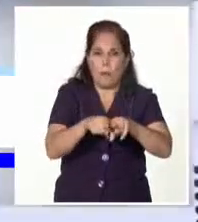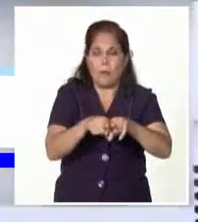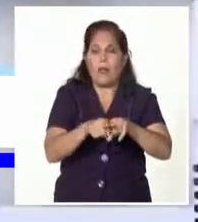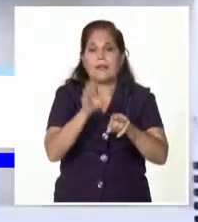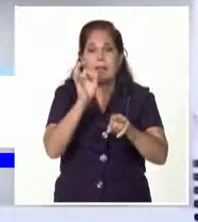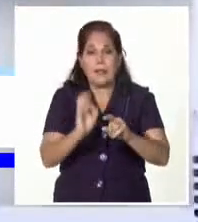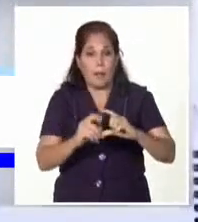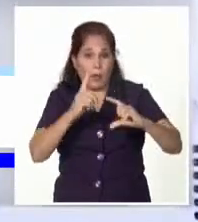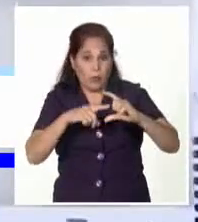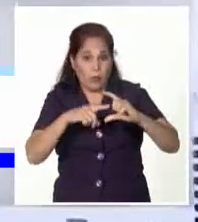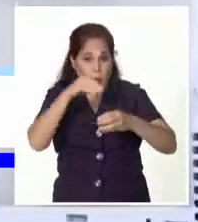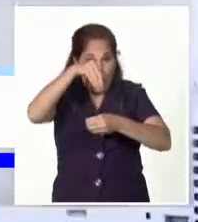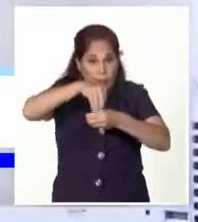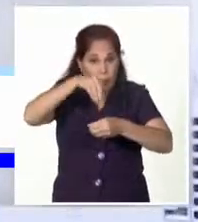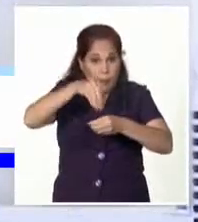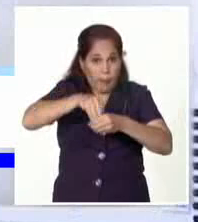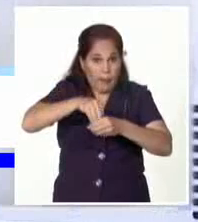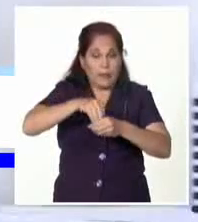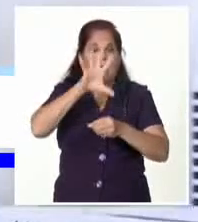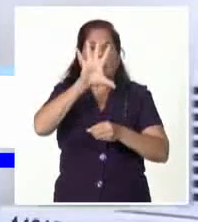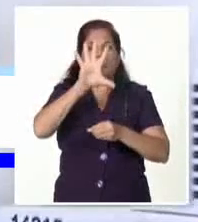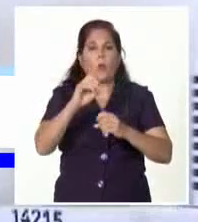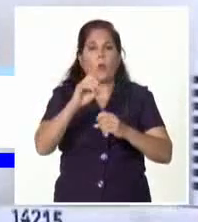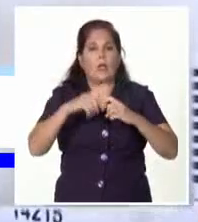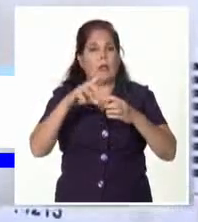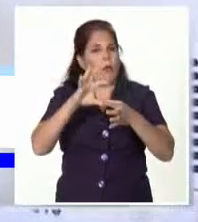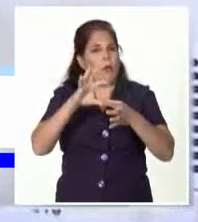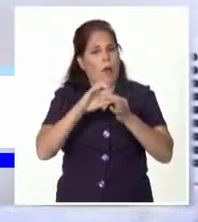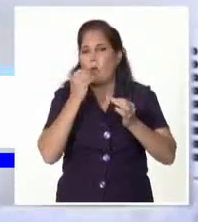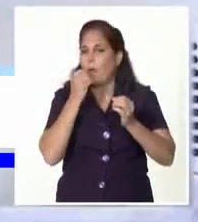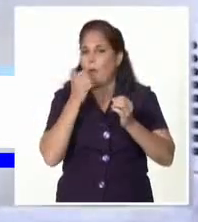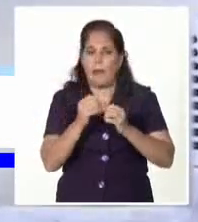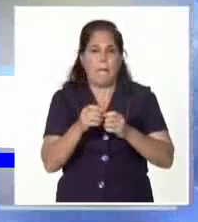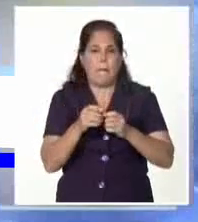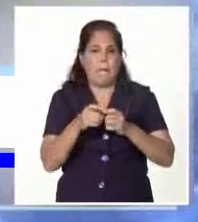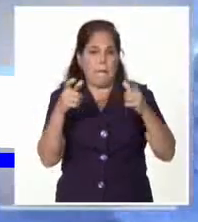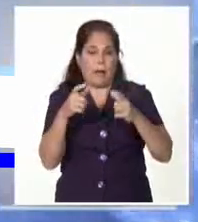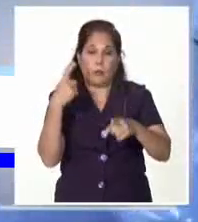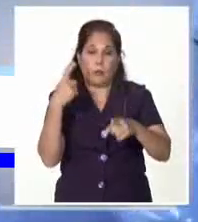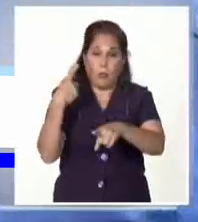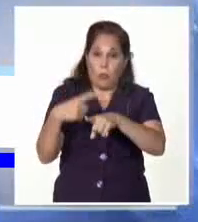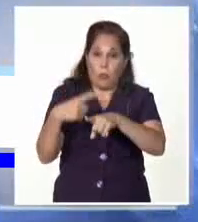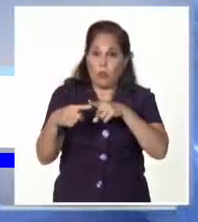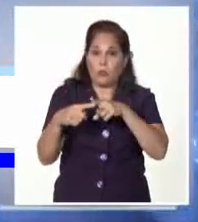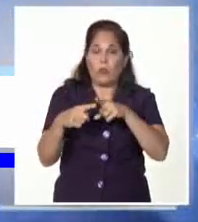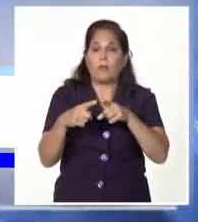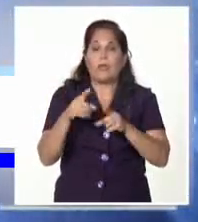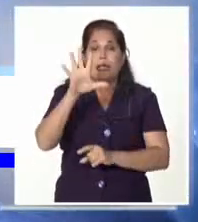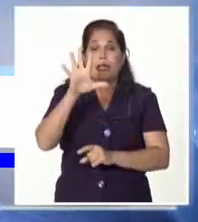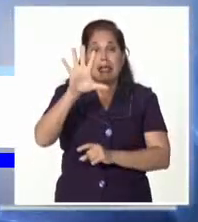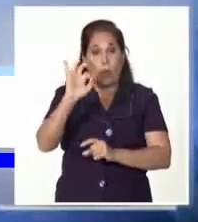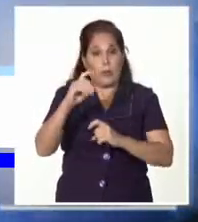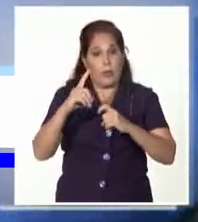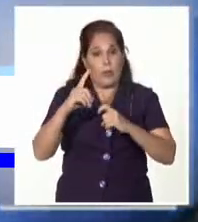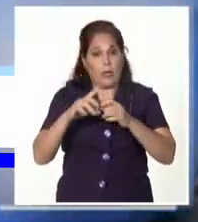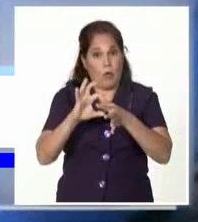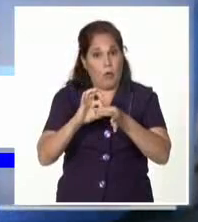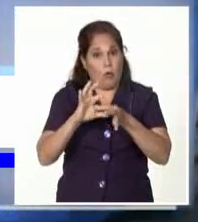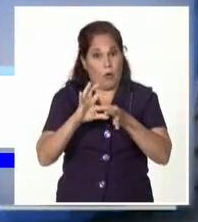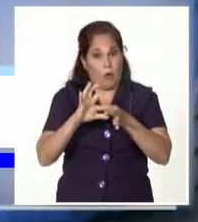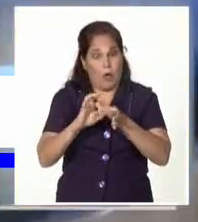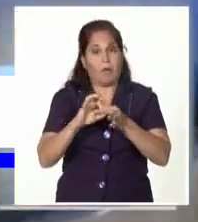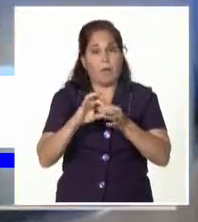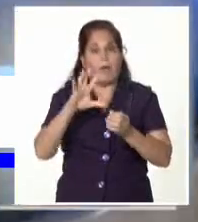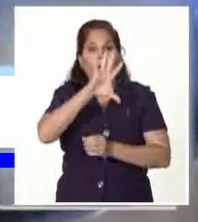contenido de la carga no exceda los 50 kilogramos. También explicaron que se extiende a 50 kilogramos equivalente a